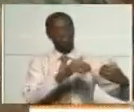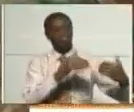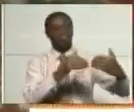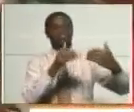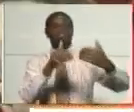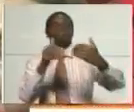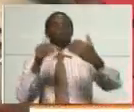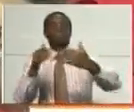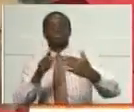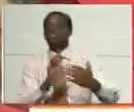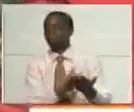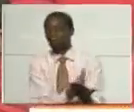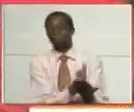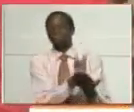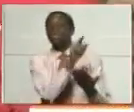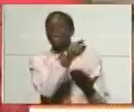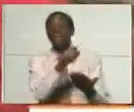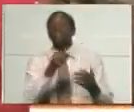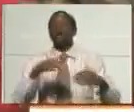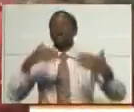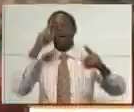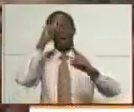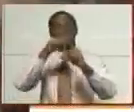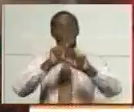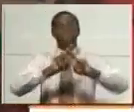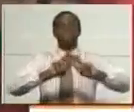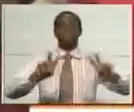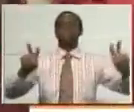la paz de Venezuela, la constituyente, es el único.